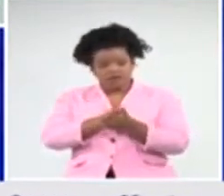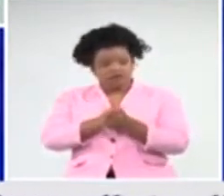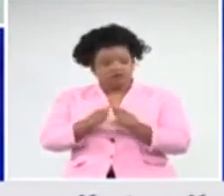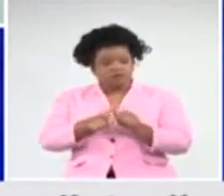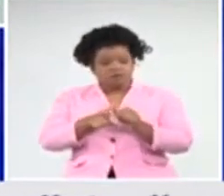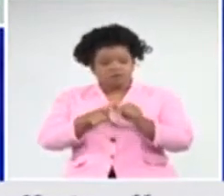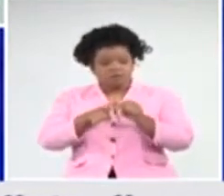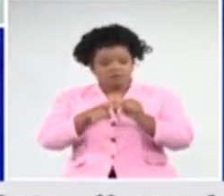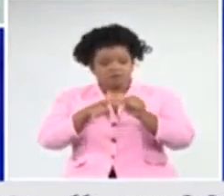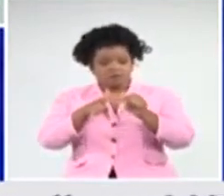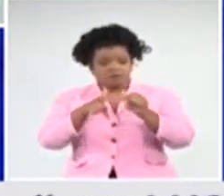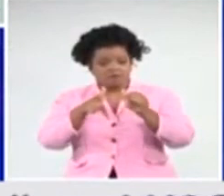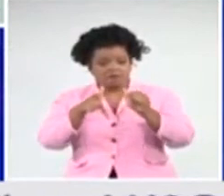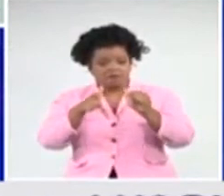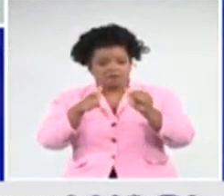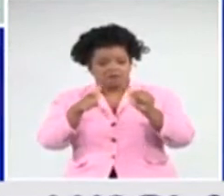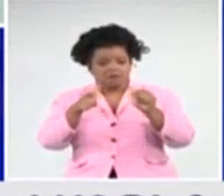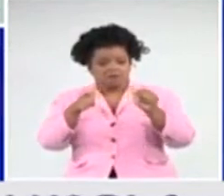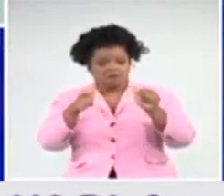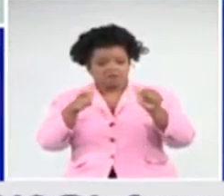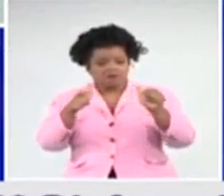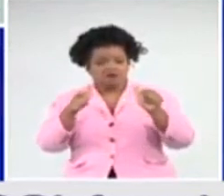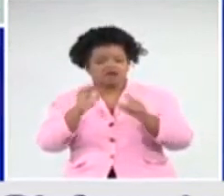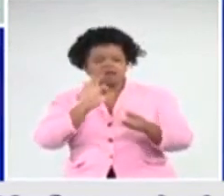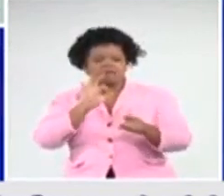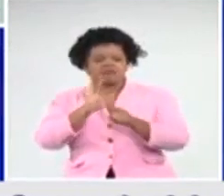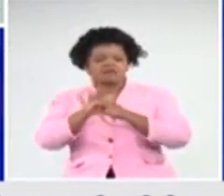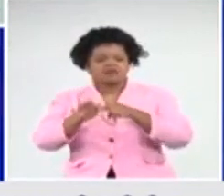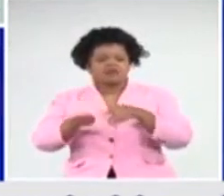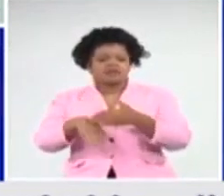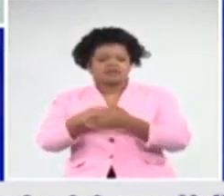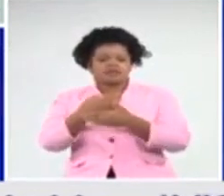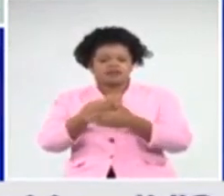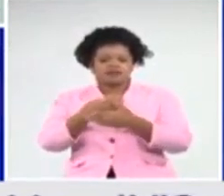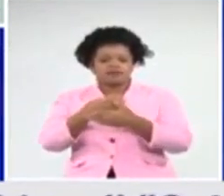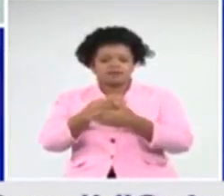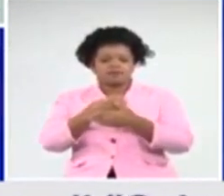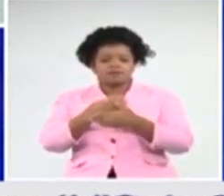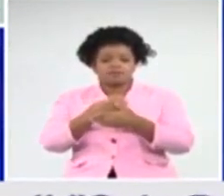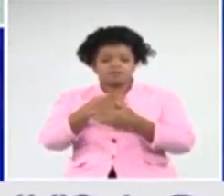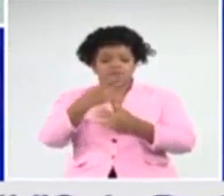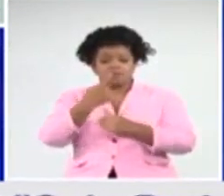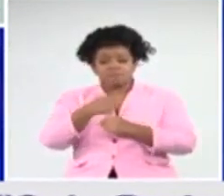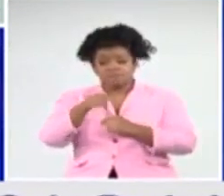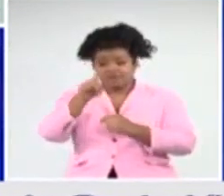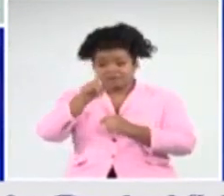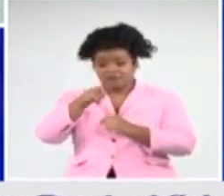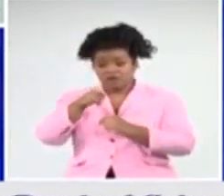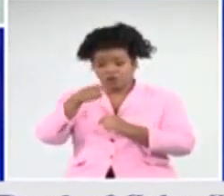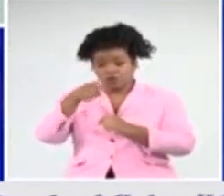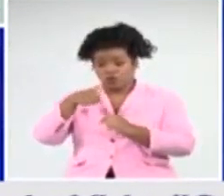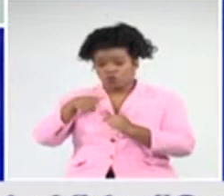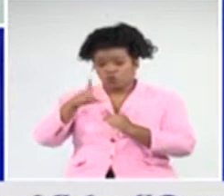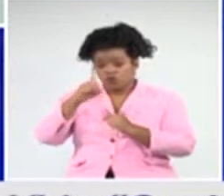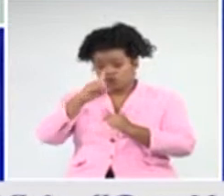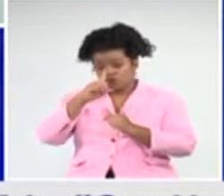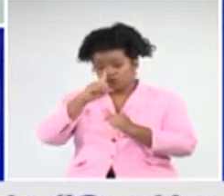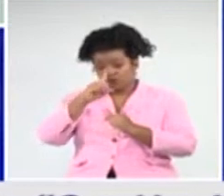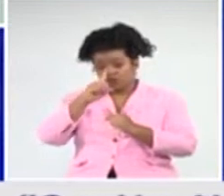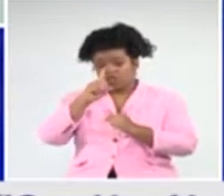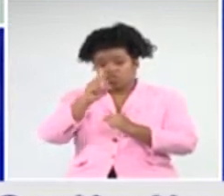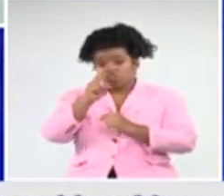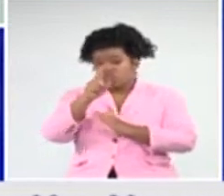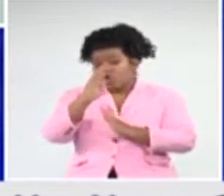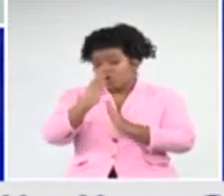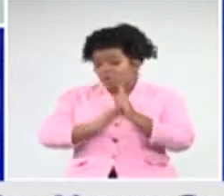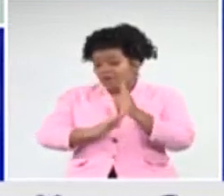Esa curva comienza ahí el 1 de junio. Fíjense, solo en cuestión de 2 meses y unos